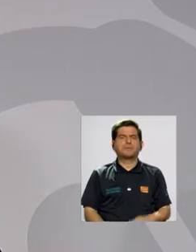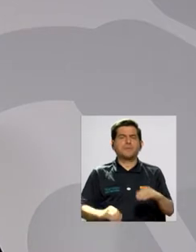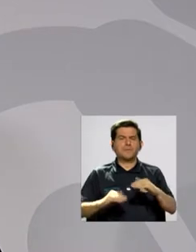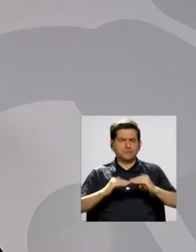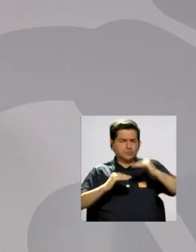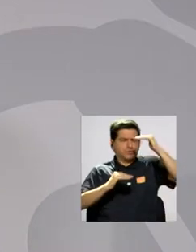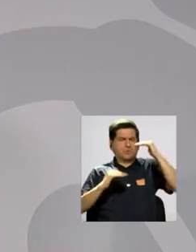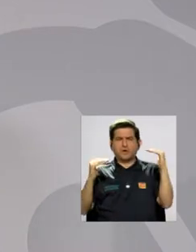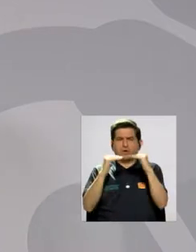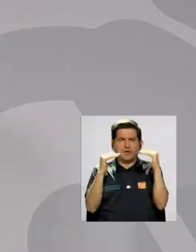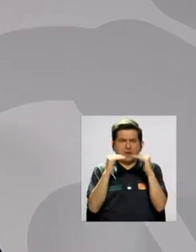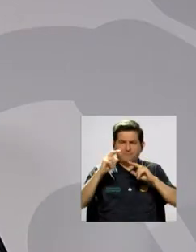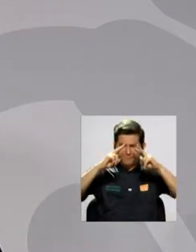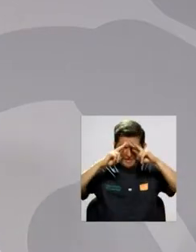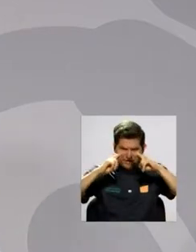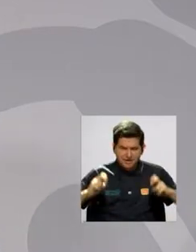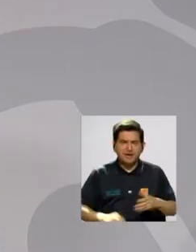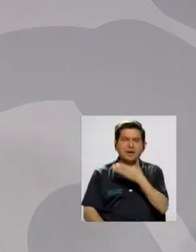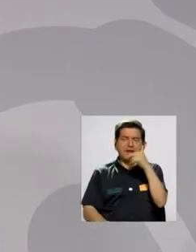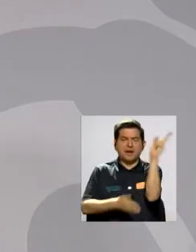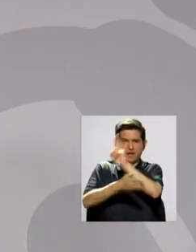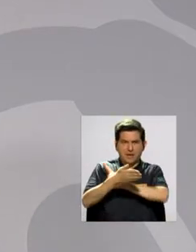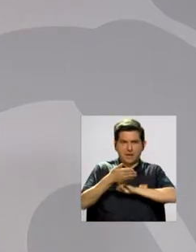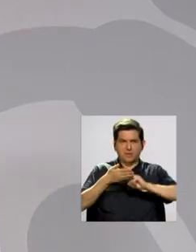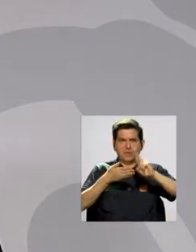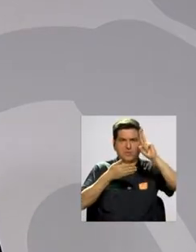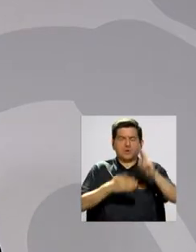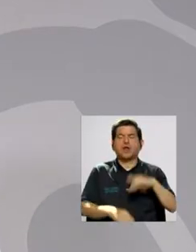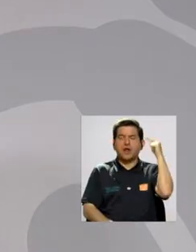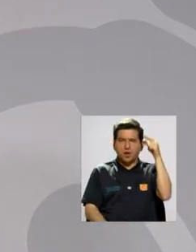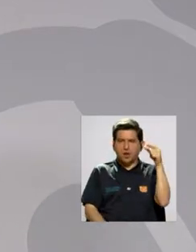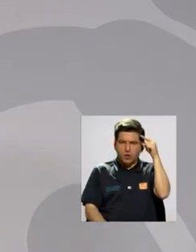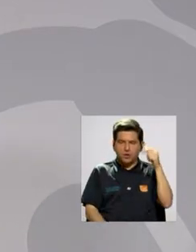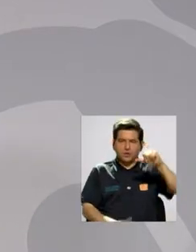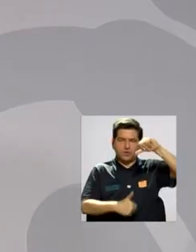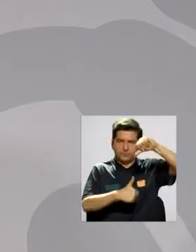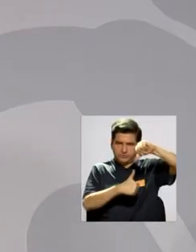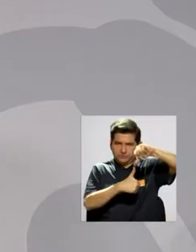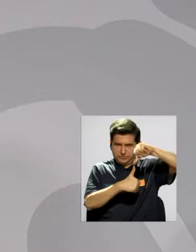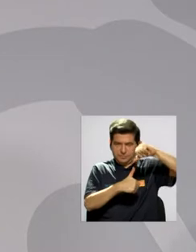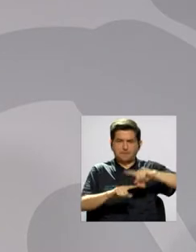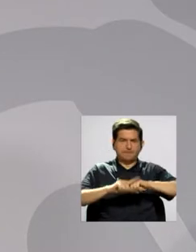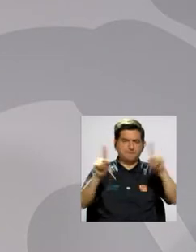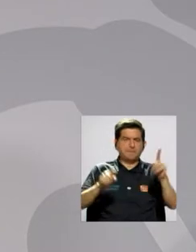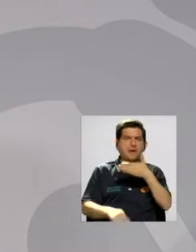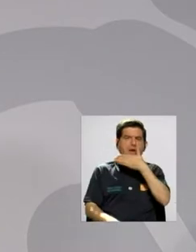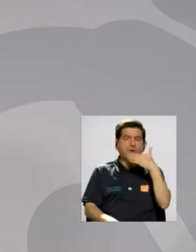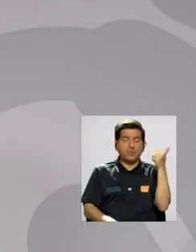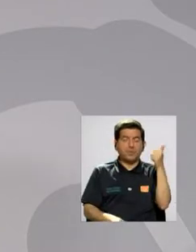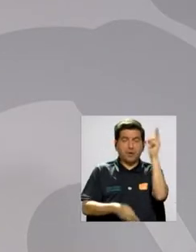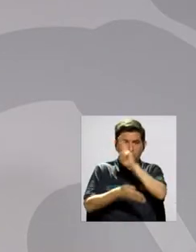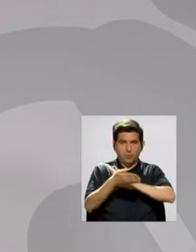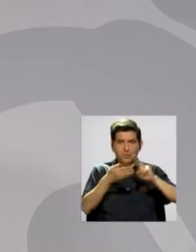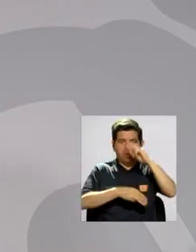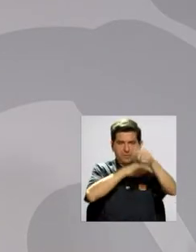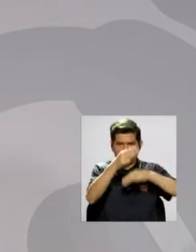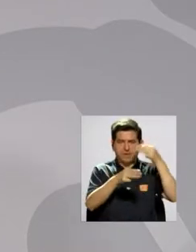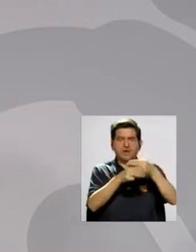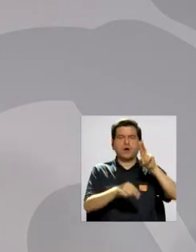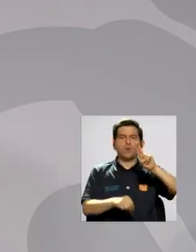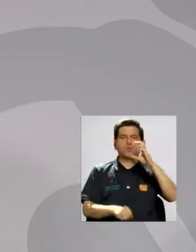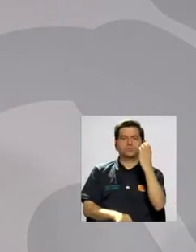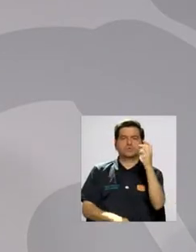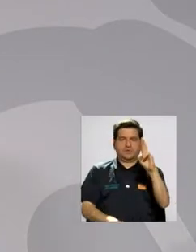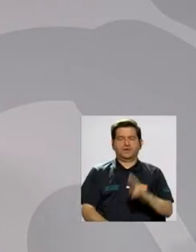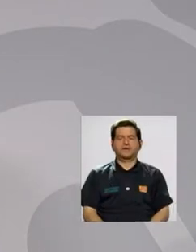alto nivel de análisis en la mejor universidad, por supuesto, de Centroamérica, pero una de las mejores del mundo, la Universidad de Costa Rica.